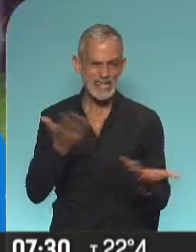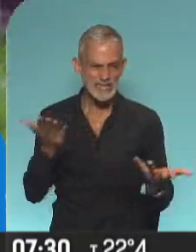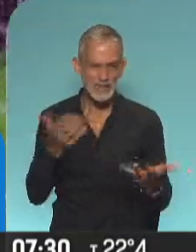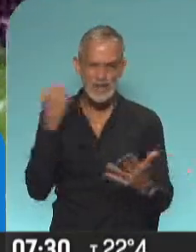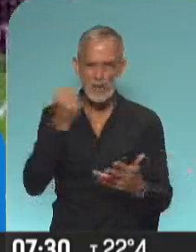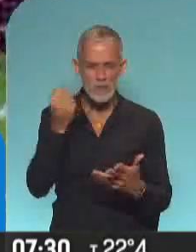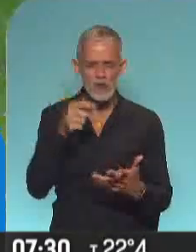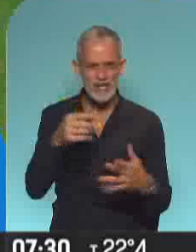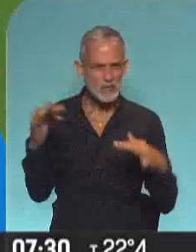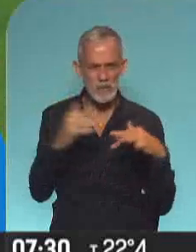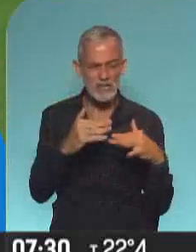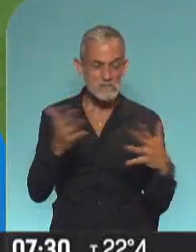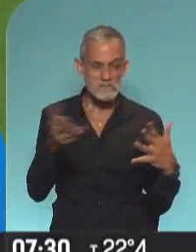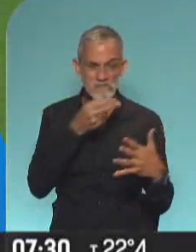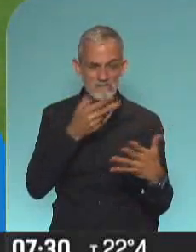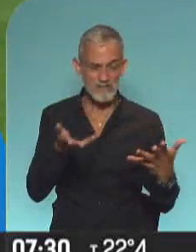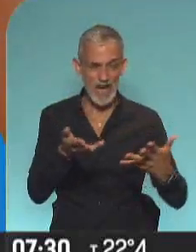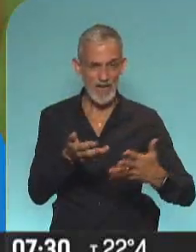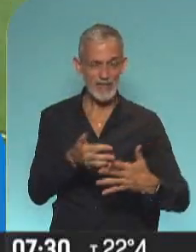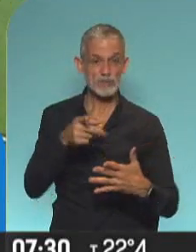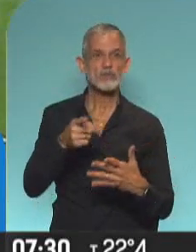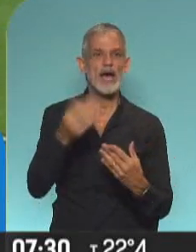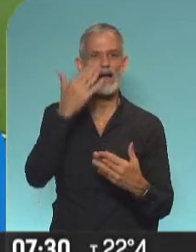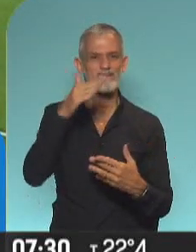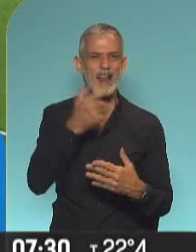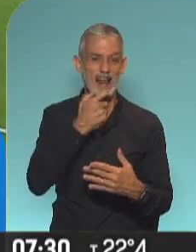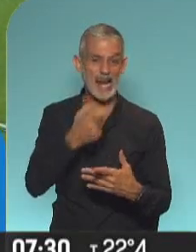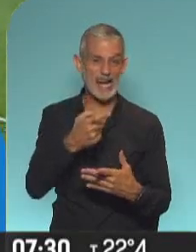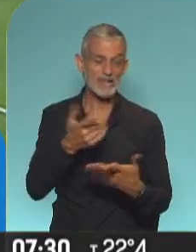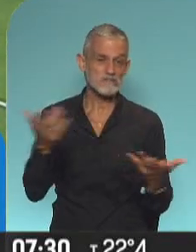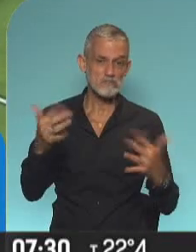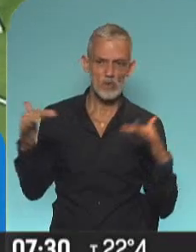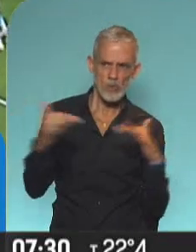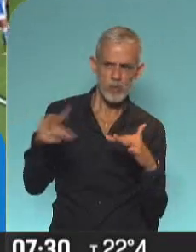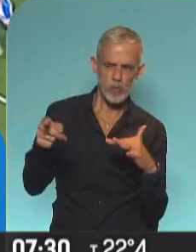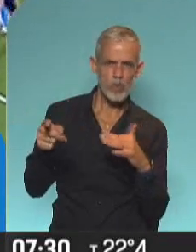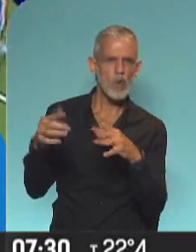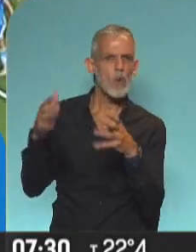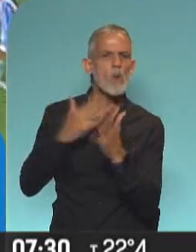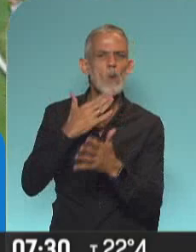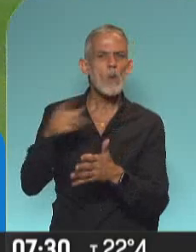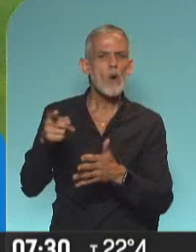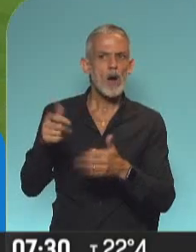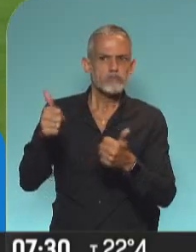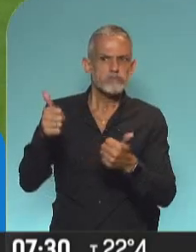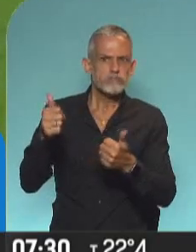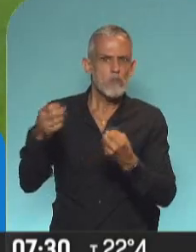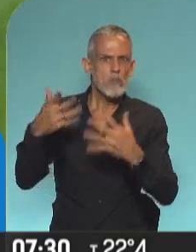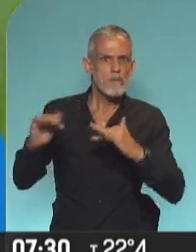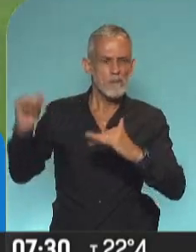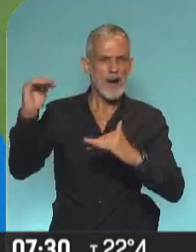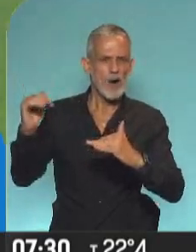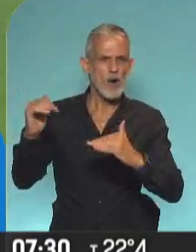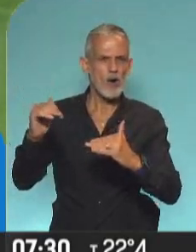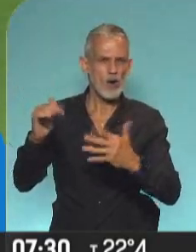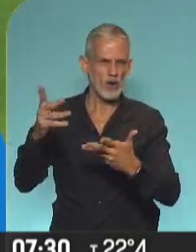decisiva, lo que llevó a cabo Racing y se encontró para colmo con una de las mejores versiones de Boca en esta